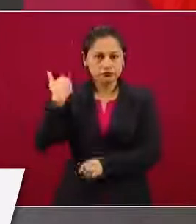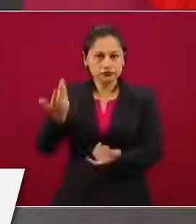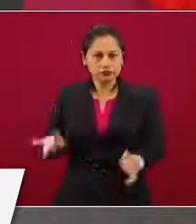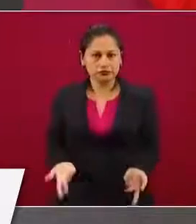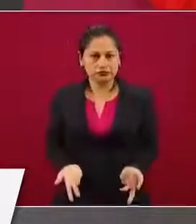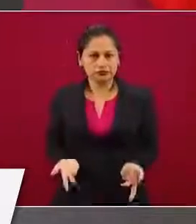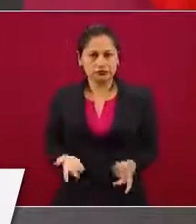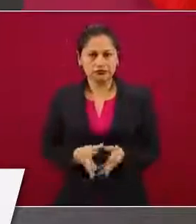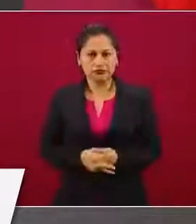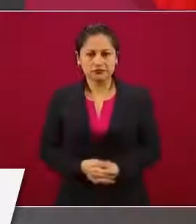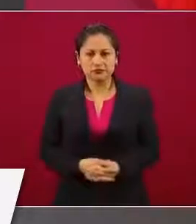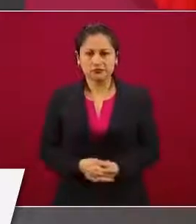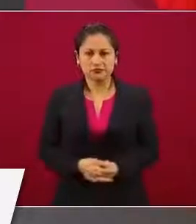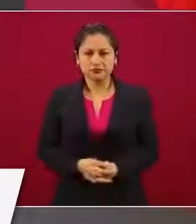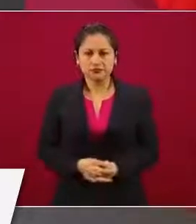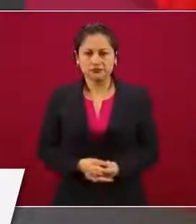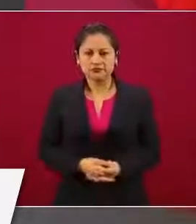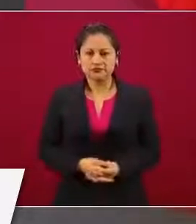¿cuál es la historia?